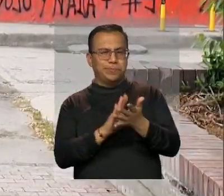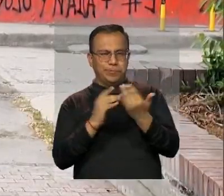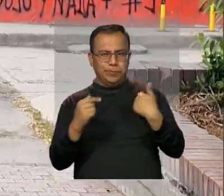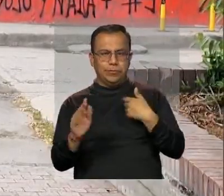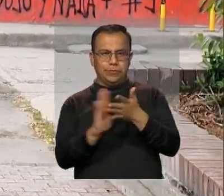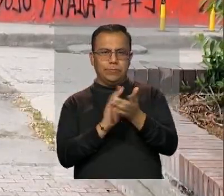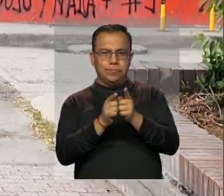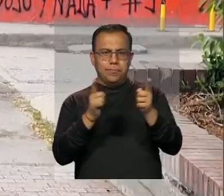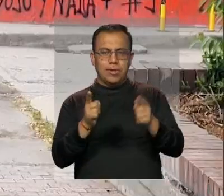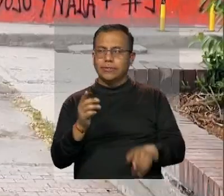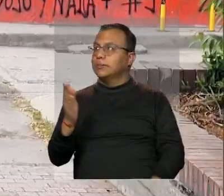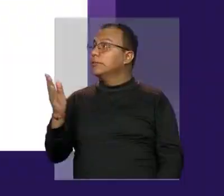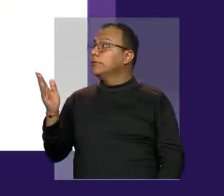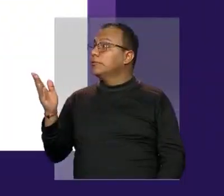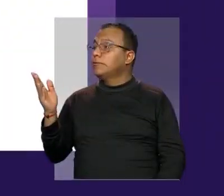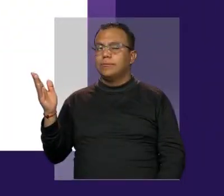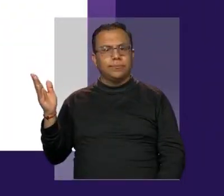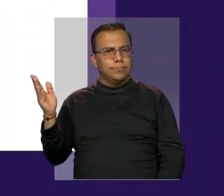siguiente informe.